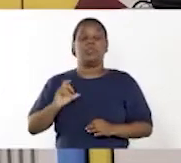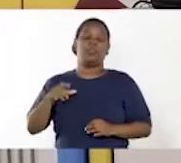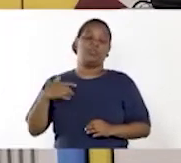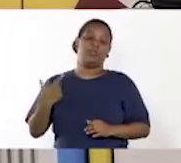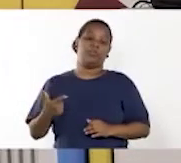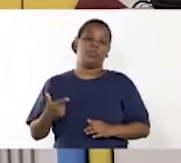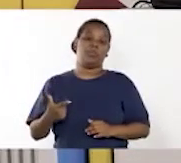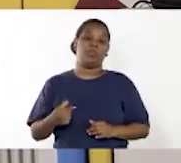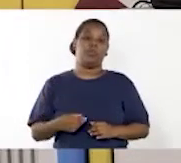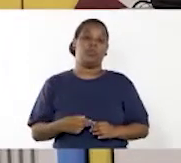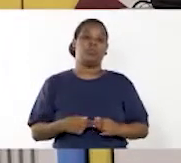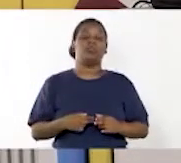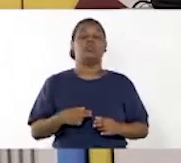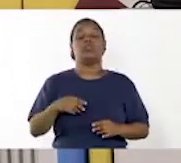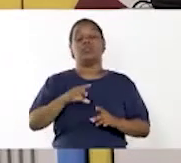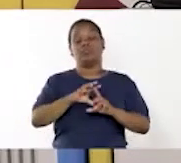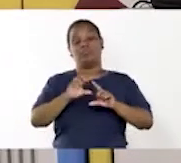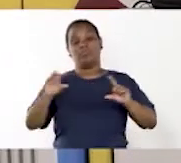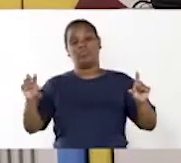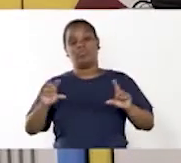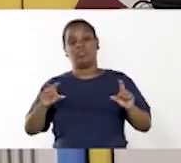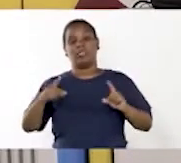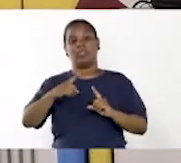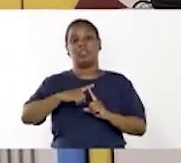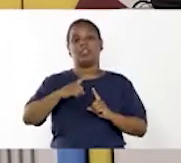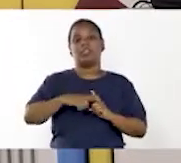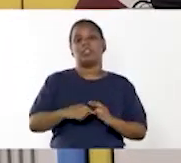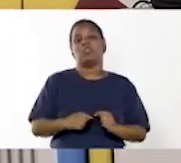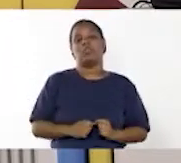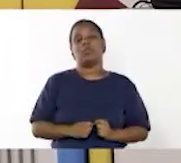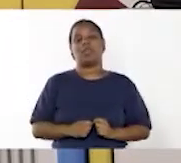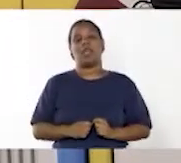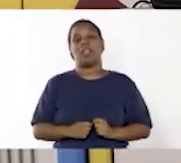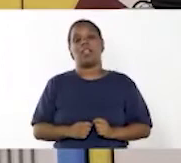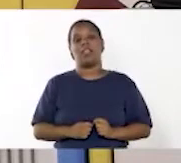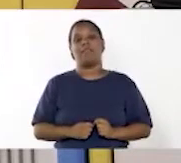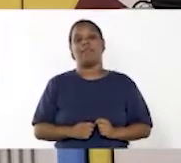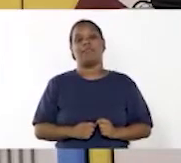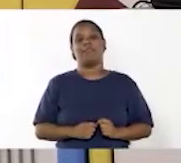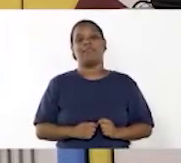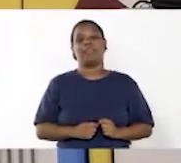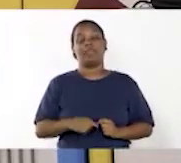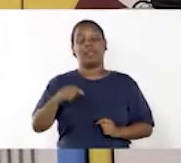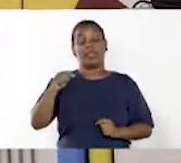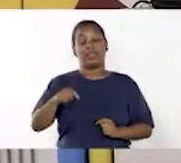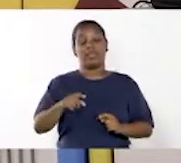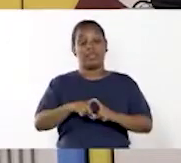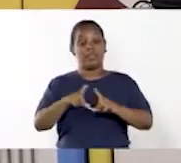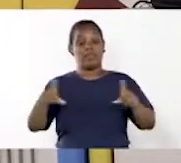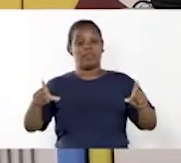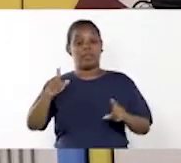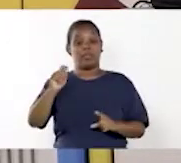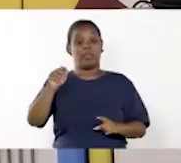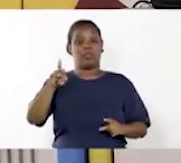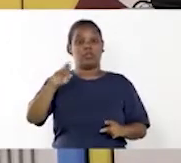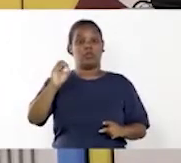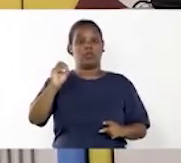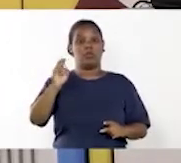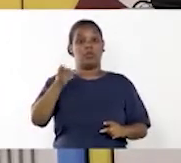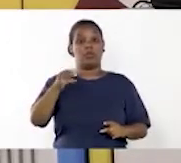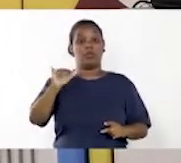hablamos de esta faja tropical. Esa faja tropical tiene 3